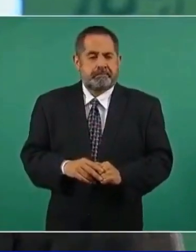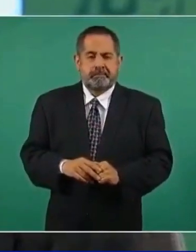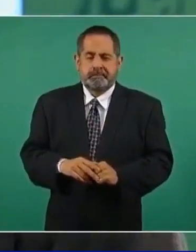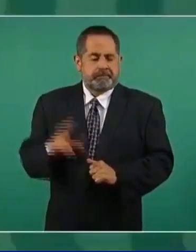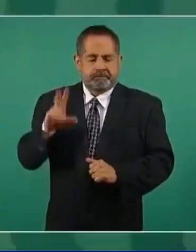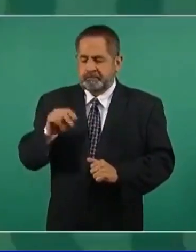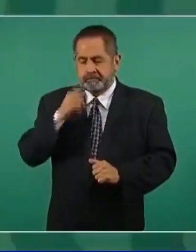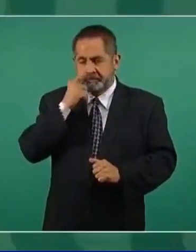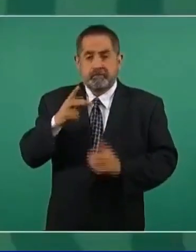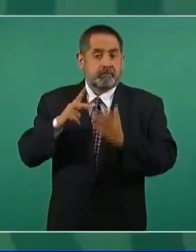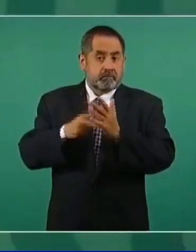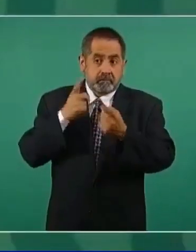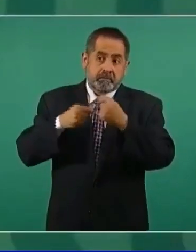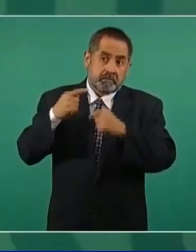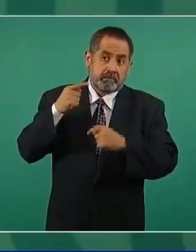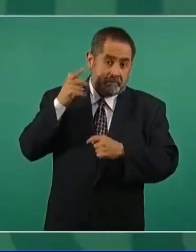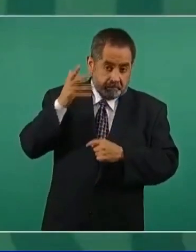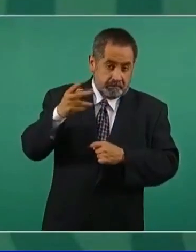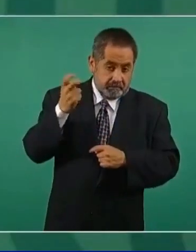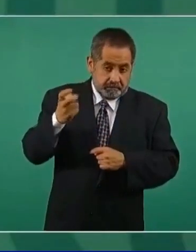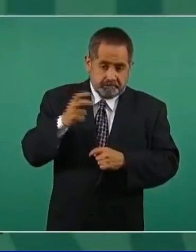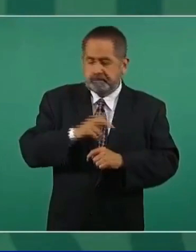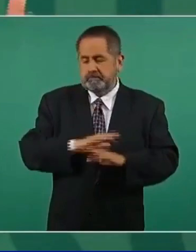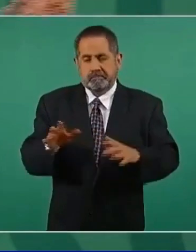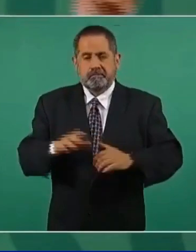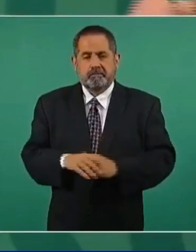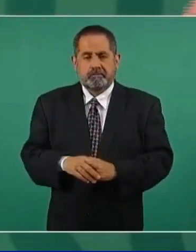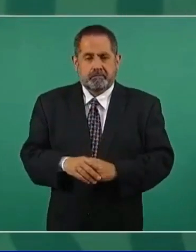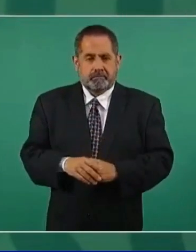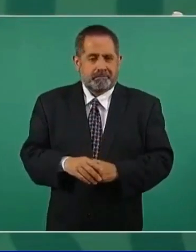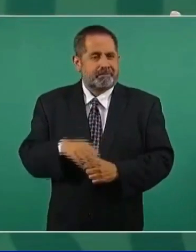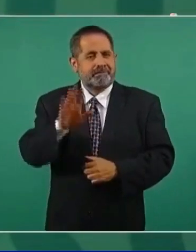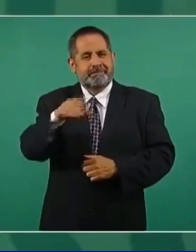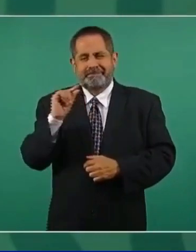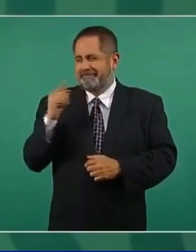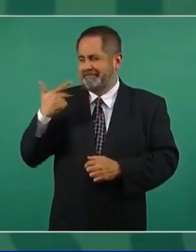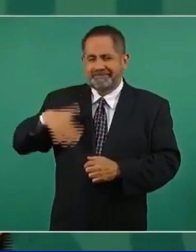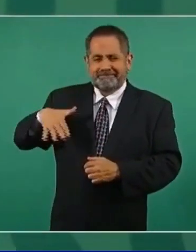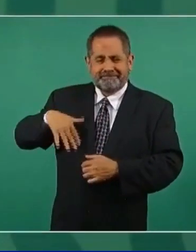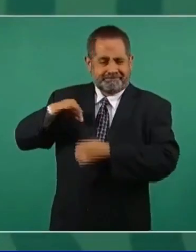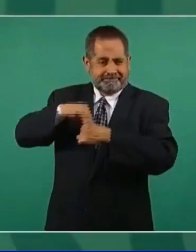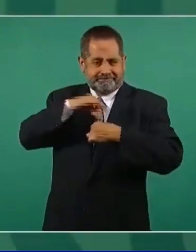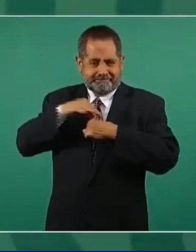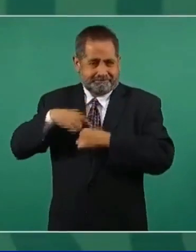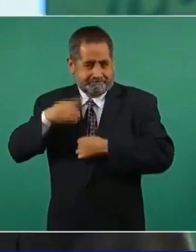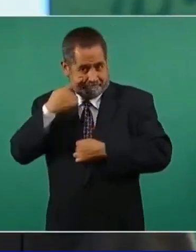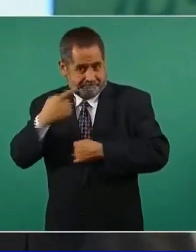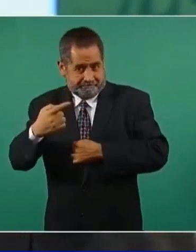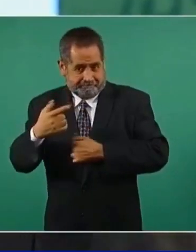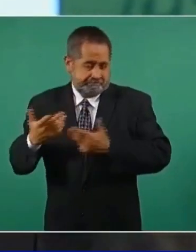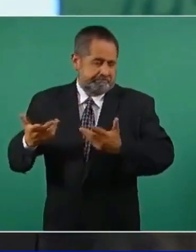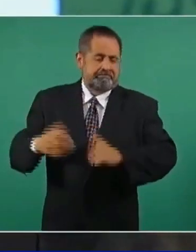no va a querer eso. Bueno, acaba de pasar la elección